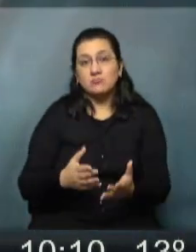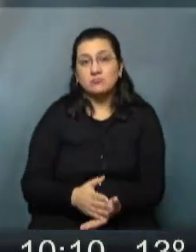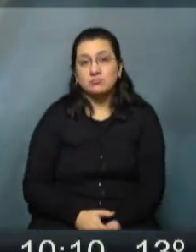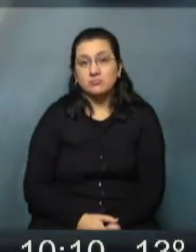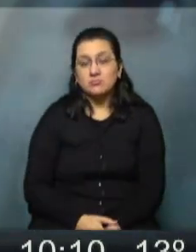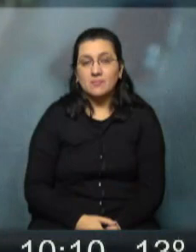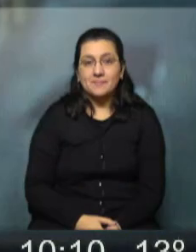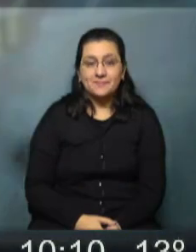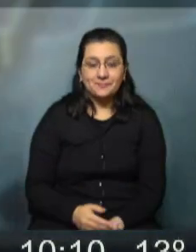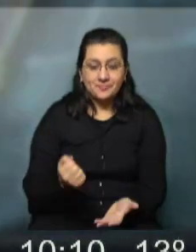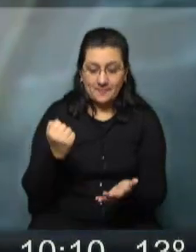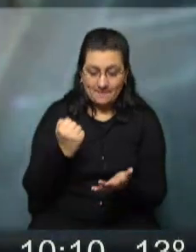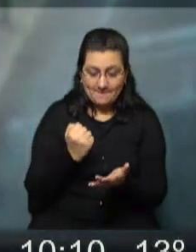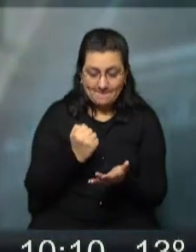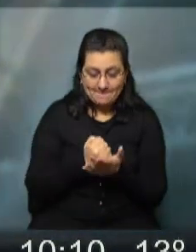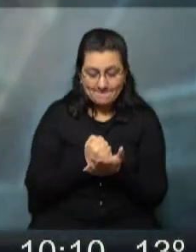Me lo grabó